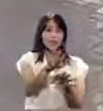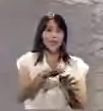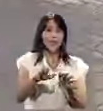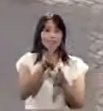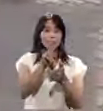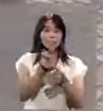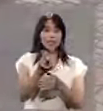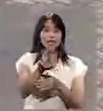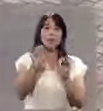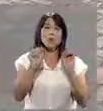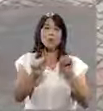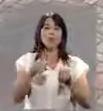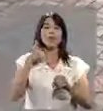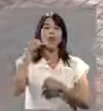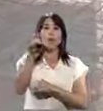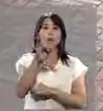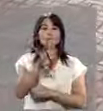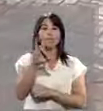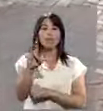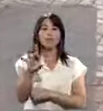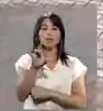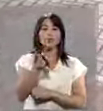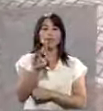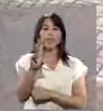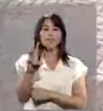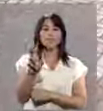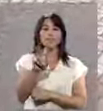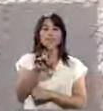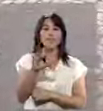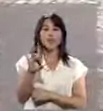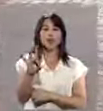Occidente, puede comunicarse al